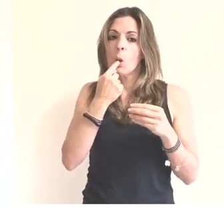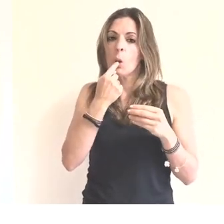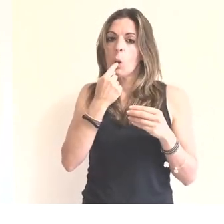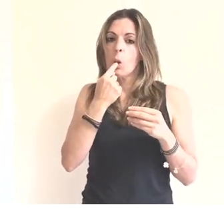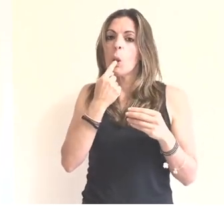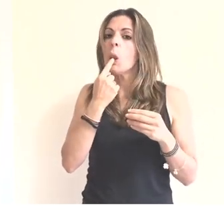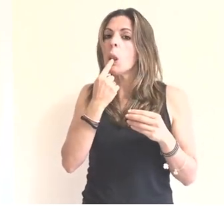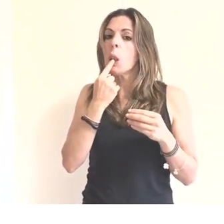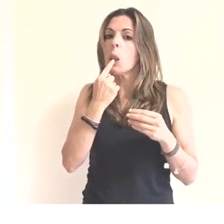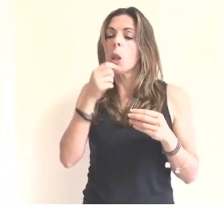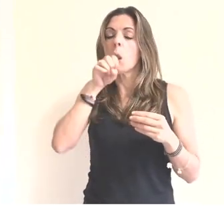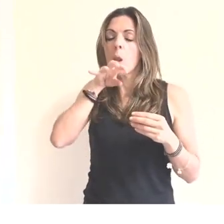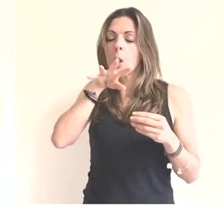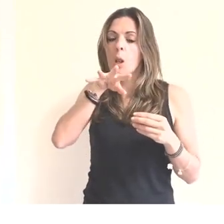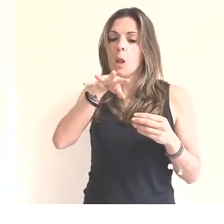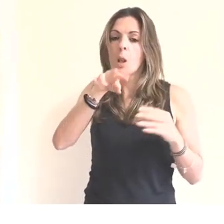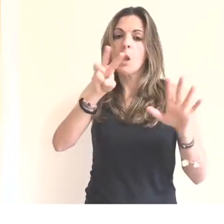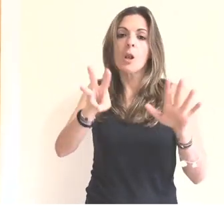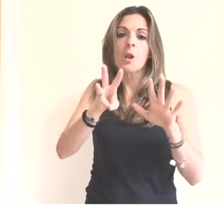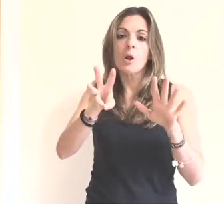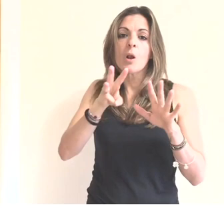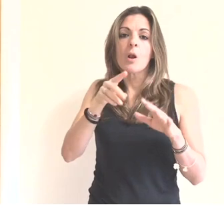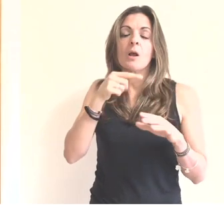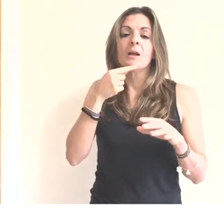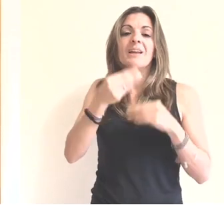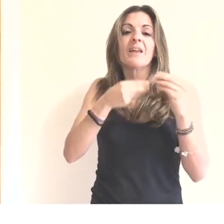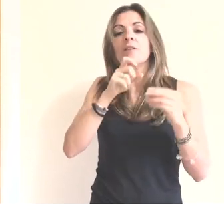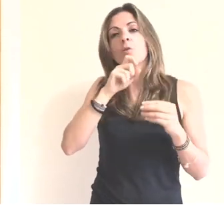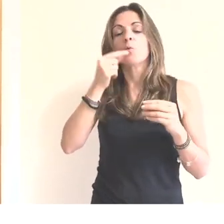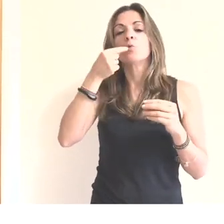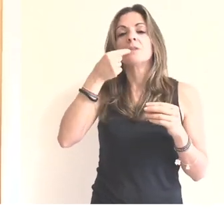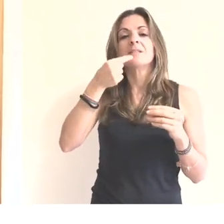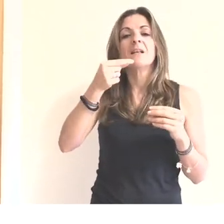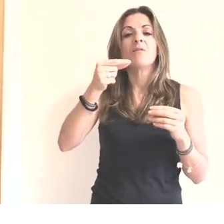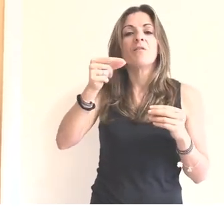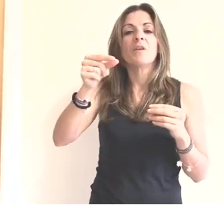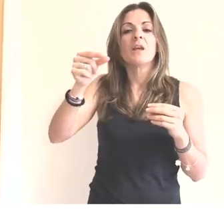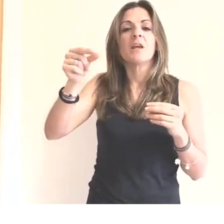Haz un canutillo y exhala 8.